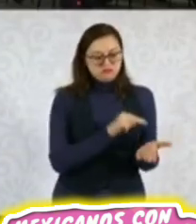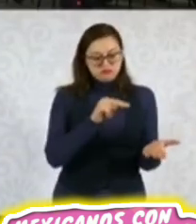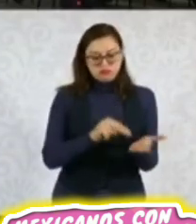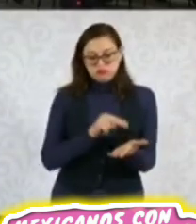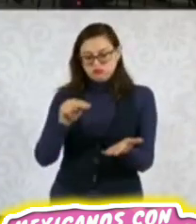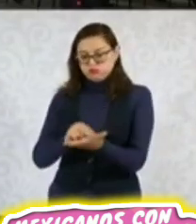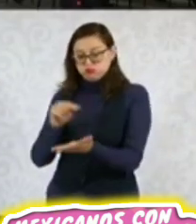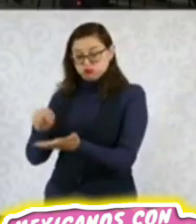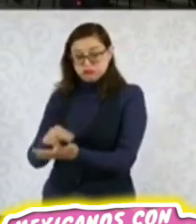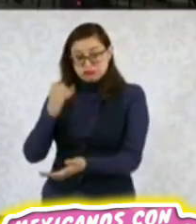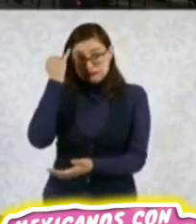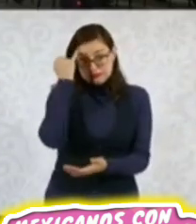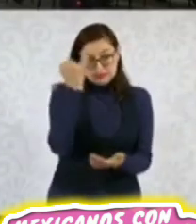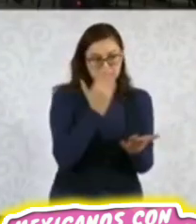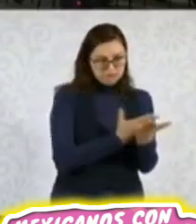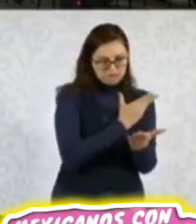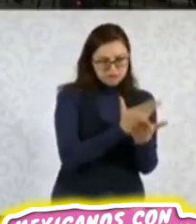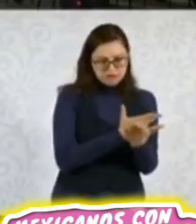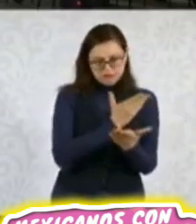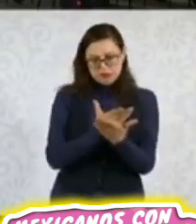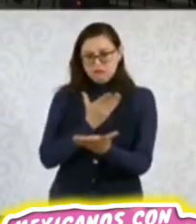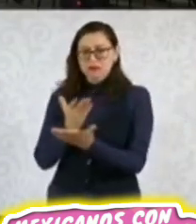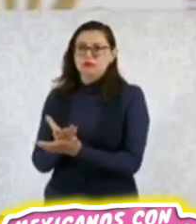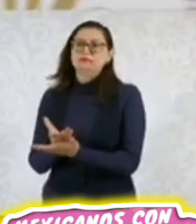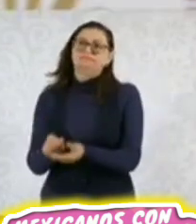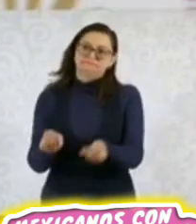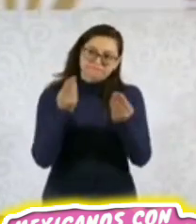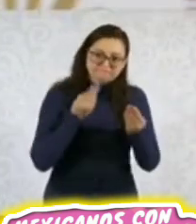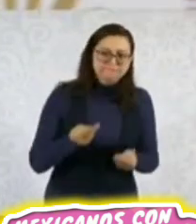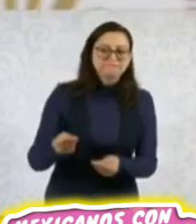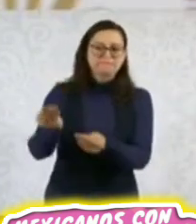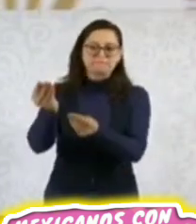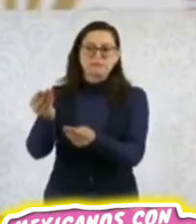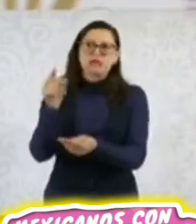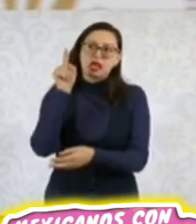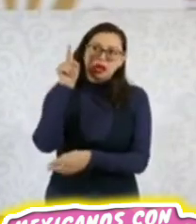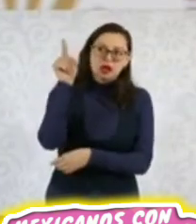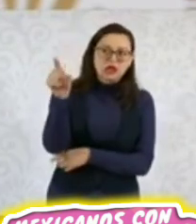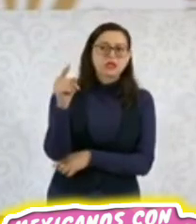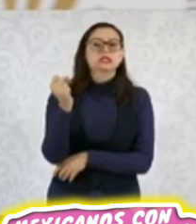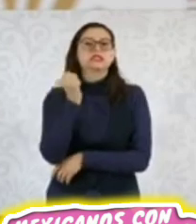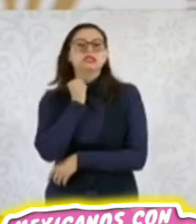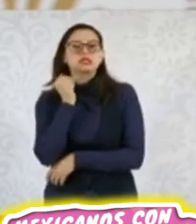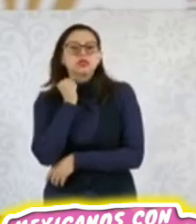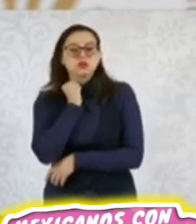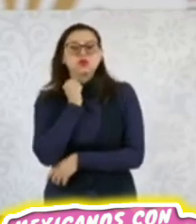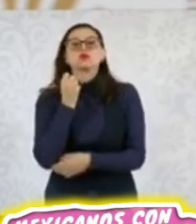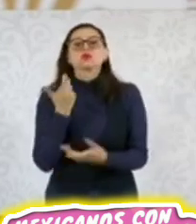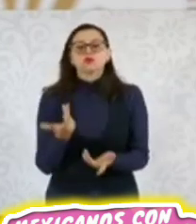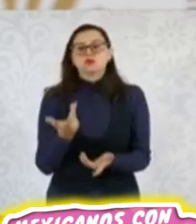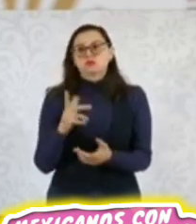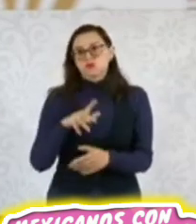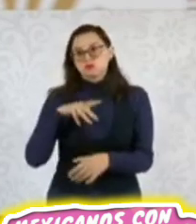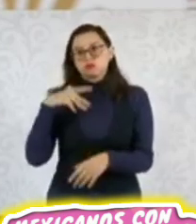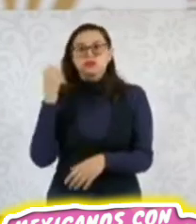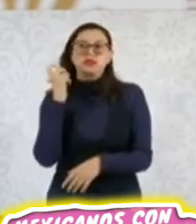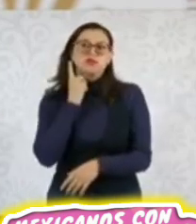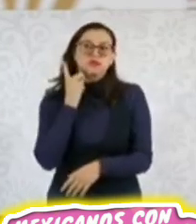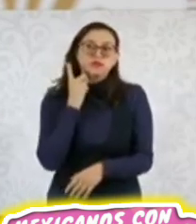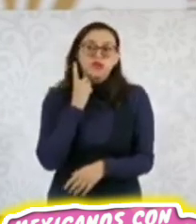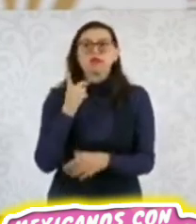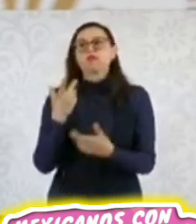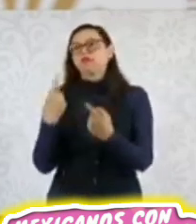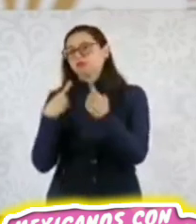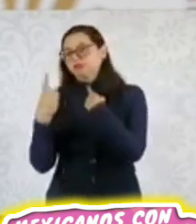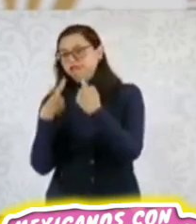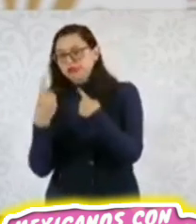son varias iniciativas para que podamos tener una mayor facilidad de discusión en los congresos, que no